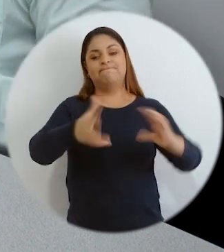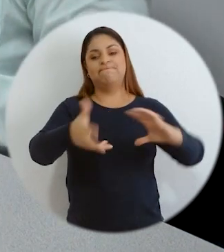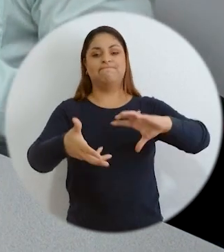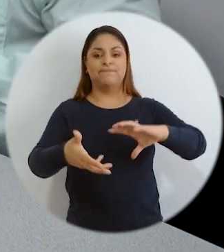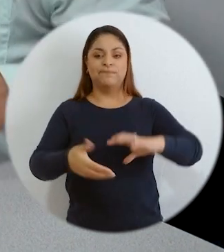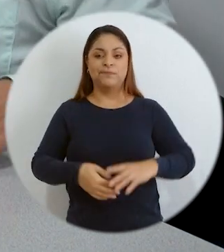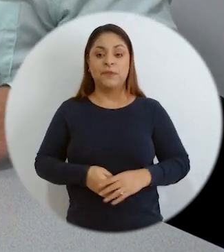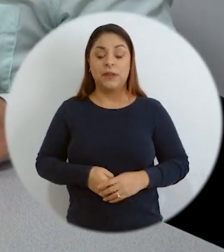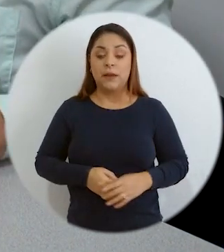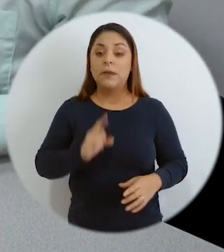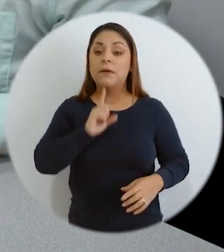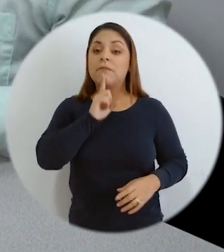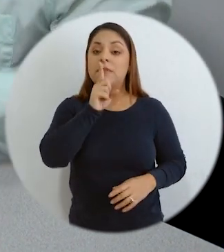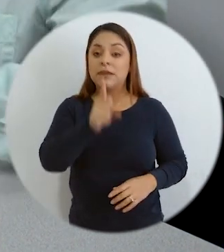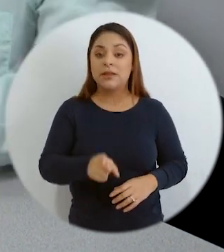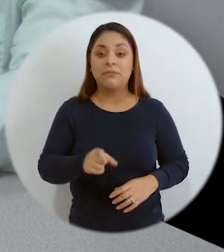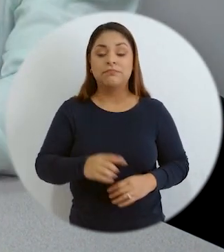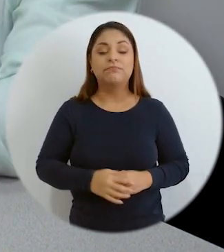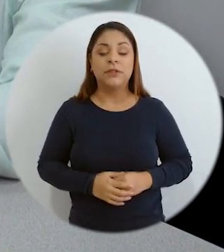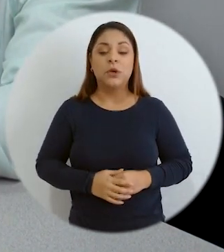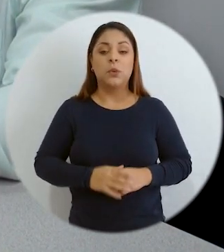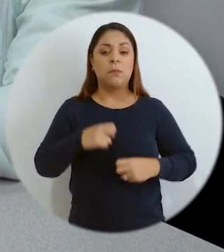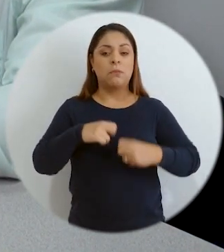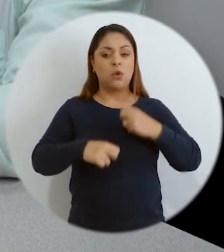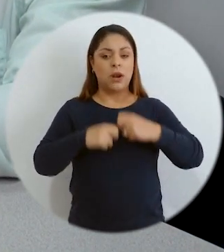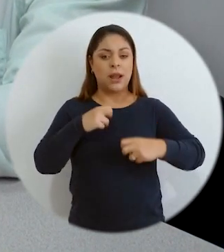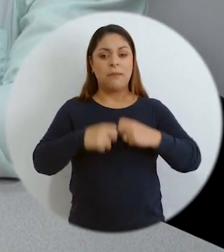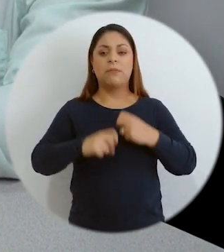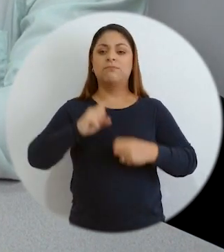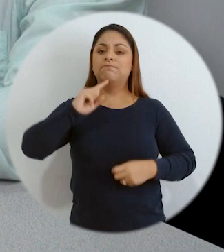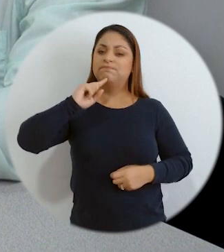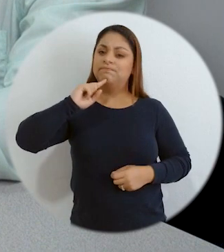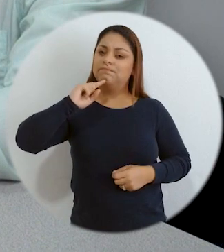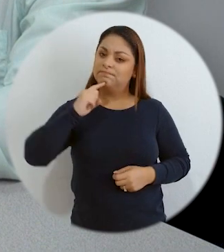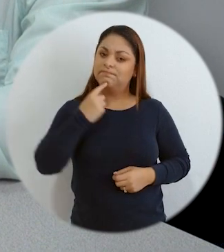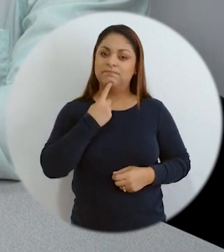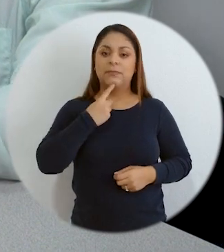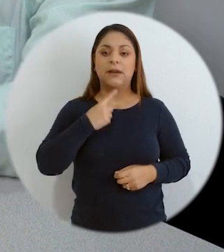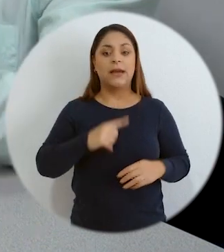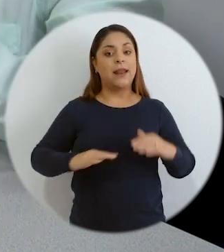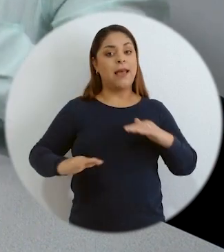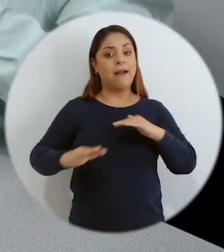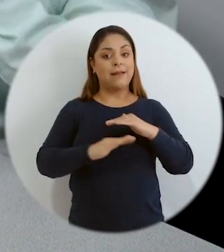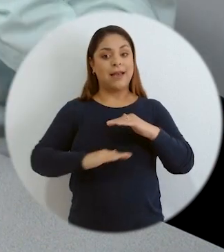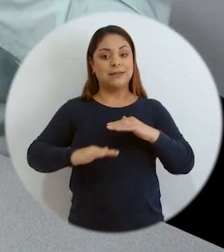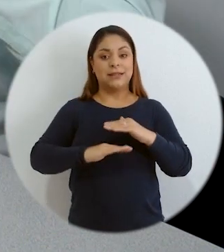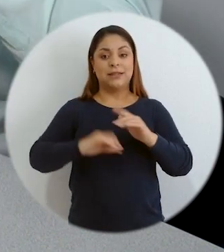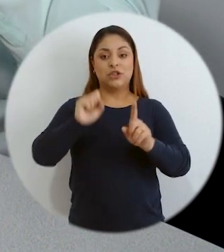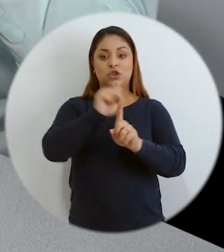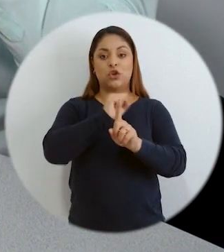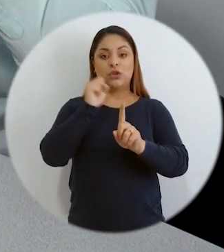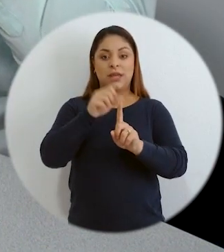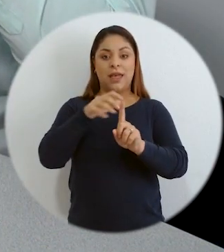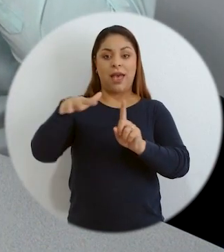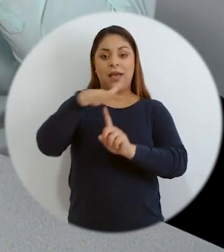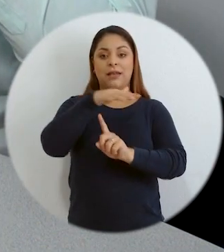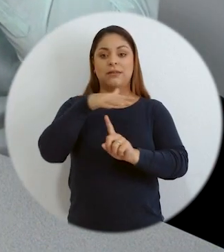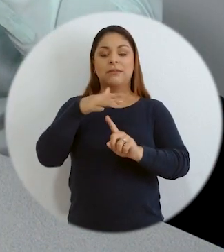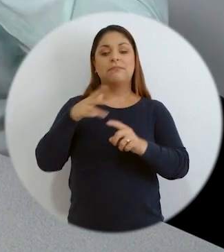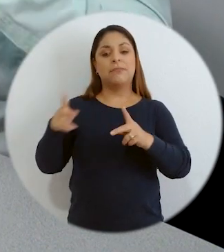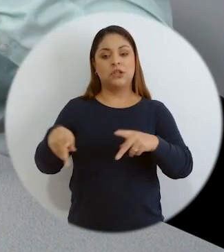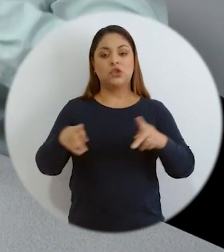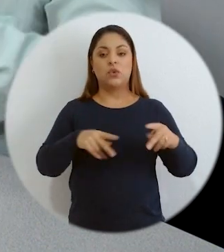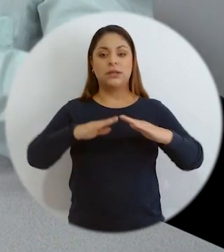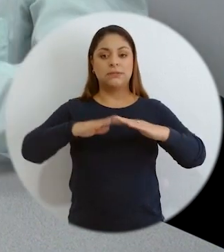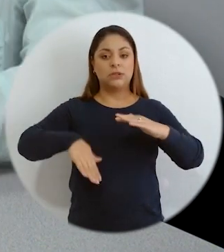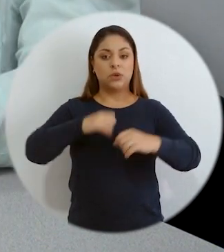un problema seriosísimo. Las bases de toda sociedad son sus personas menores de edad, y cuando estas personas